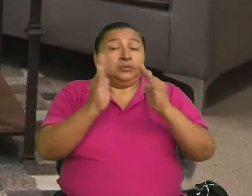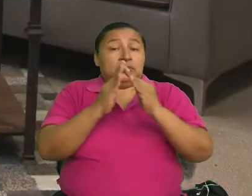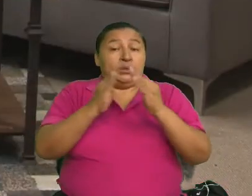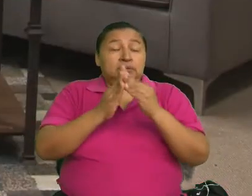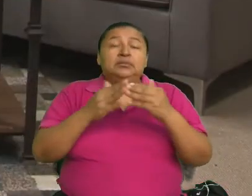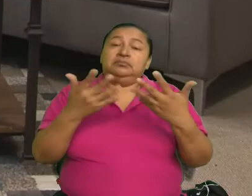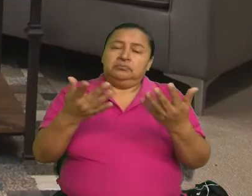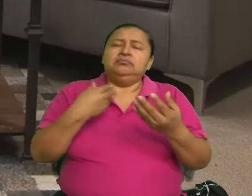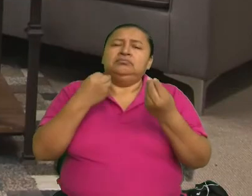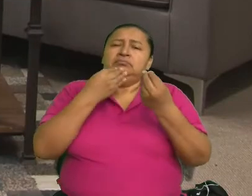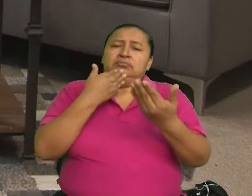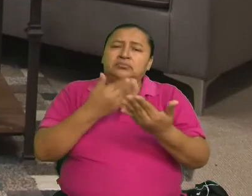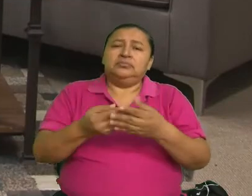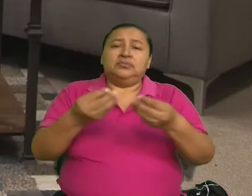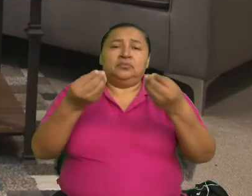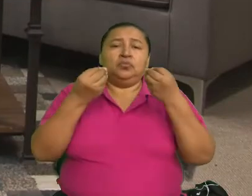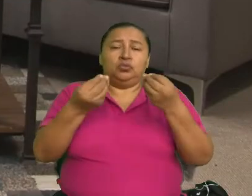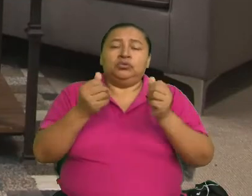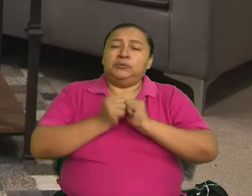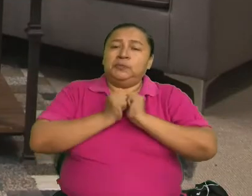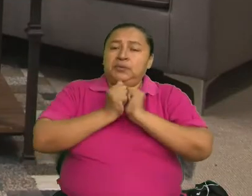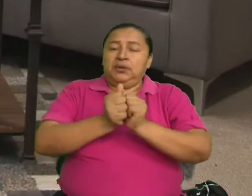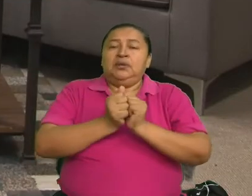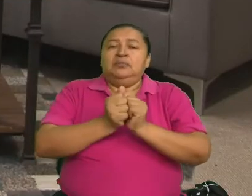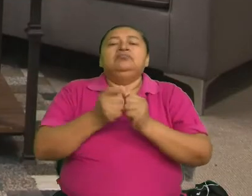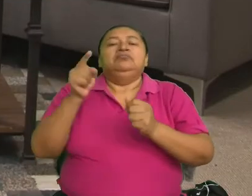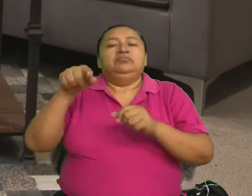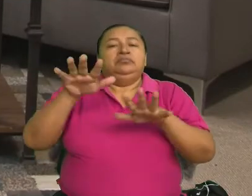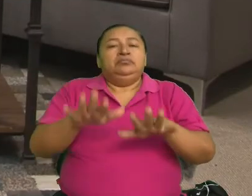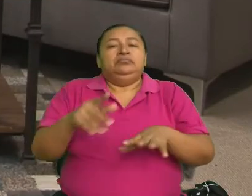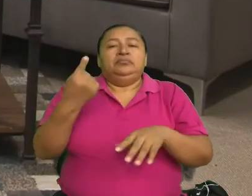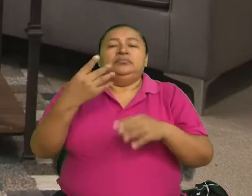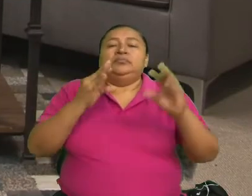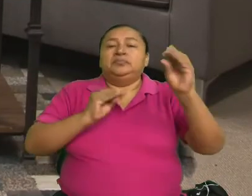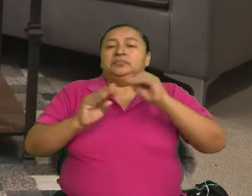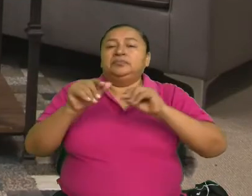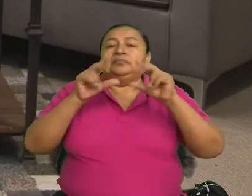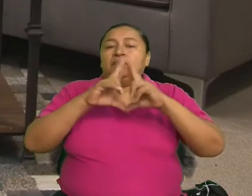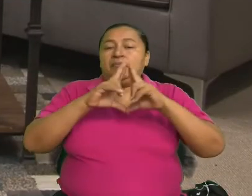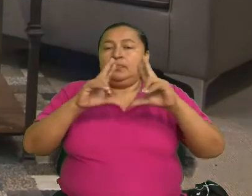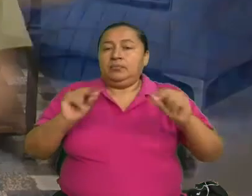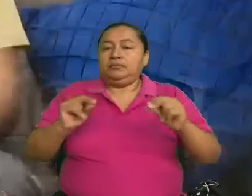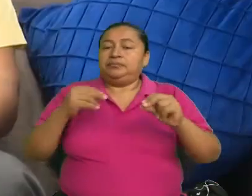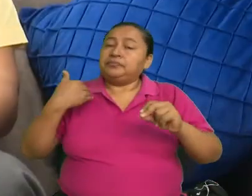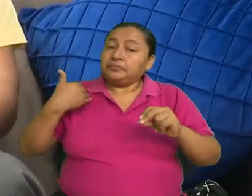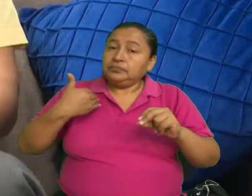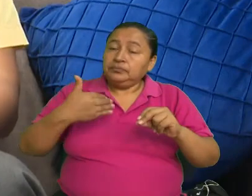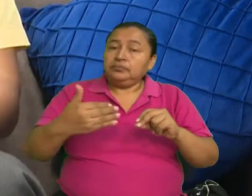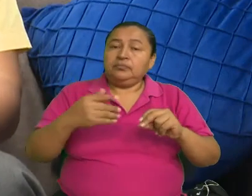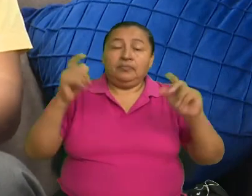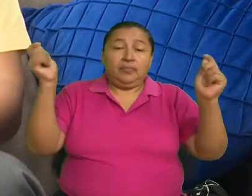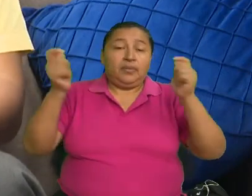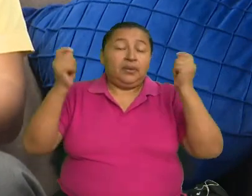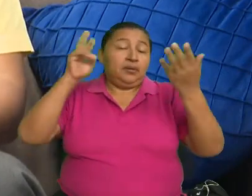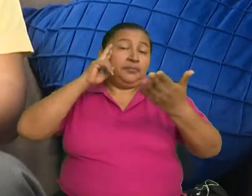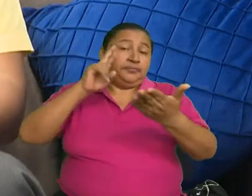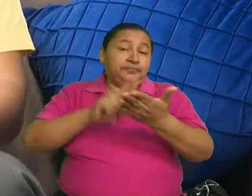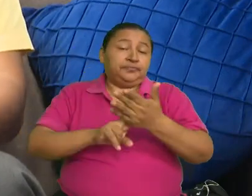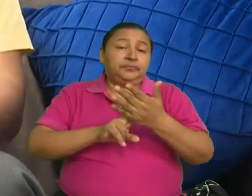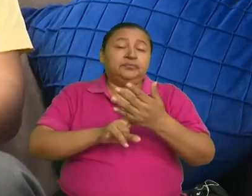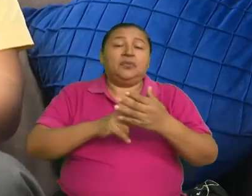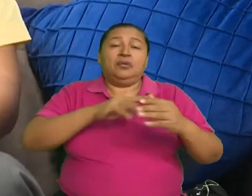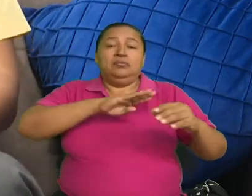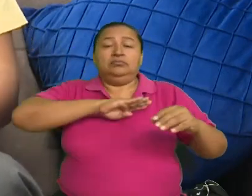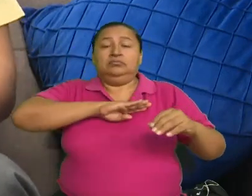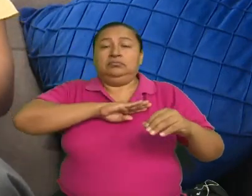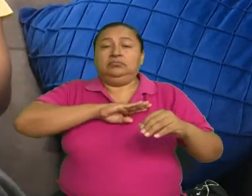también, muchísimas gracias por habernos acompañado. Aquí está precisamente una conversación, Nicaragua festejando fiestas